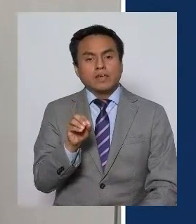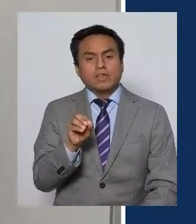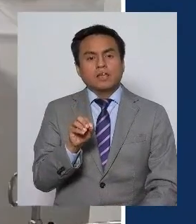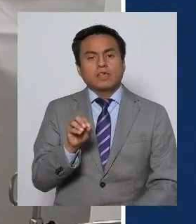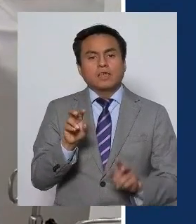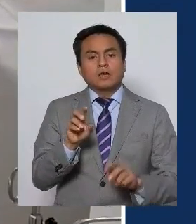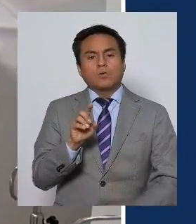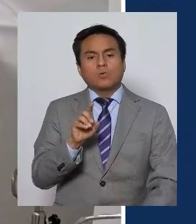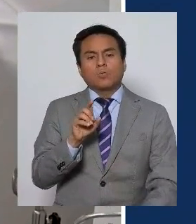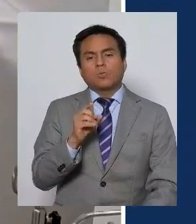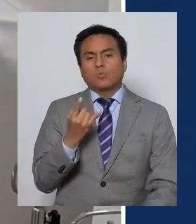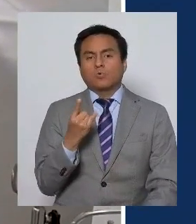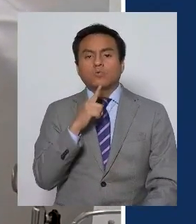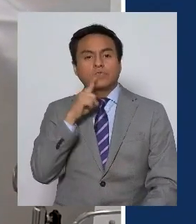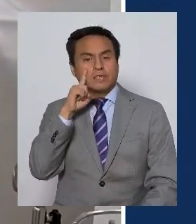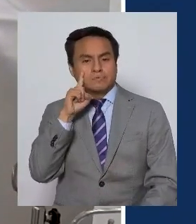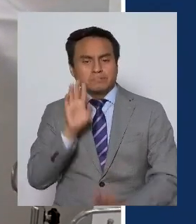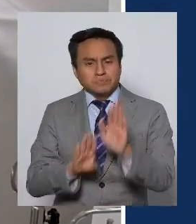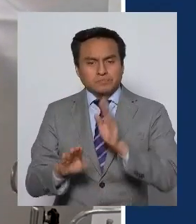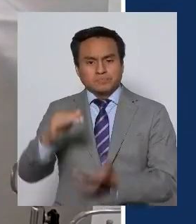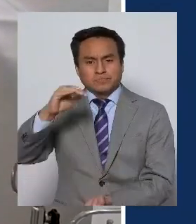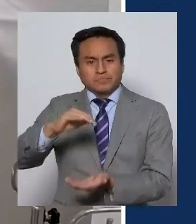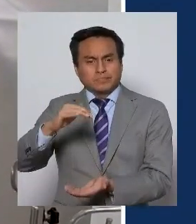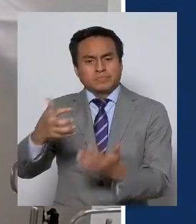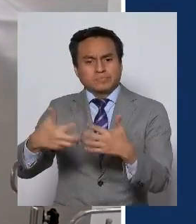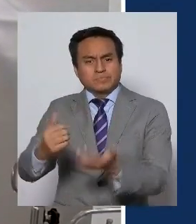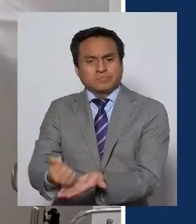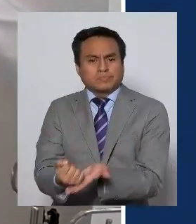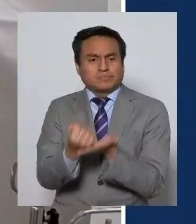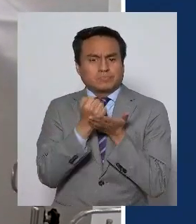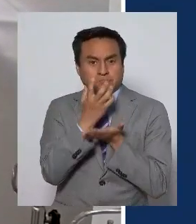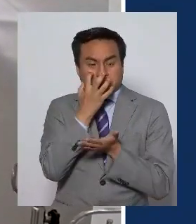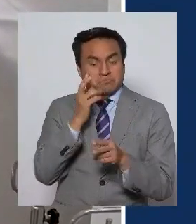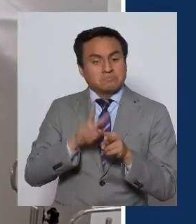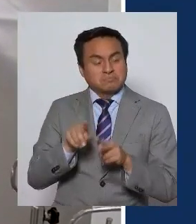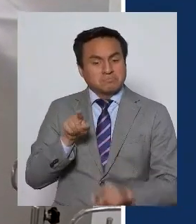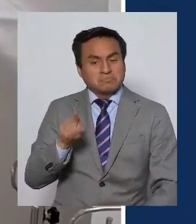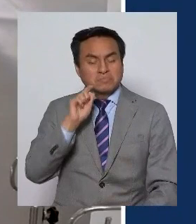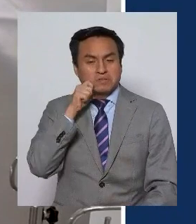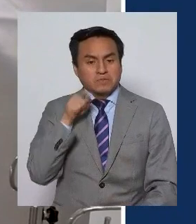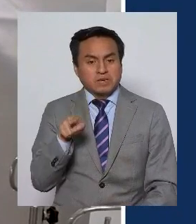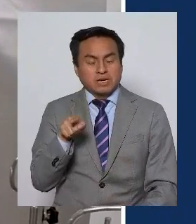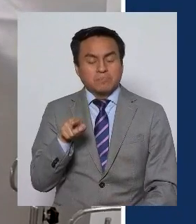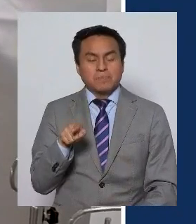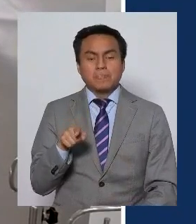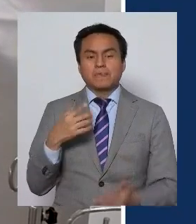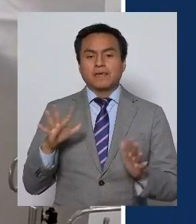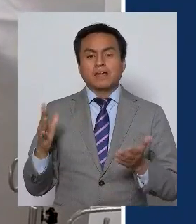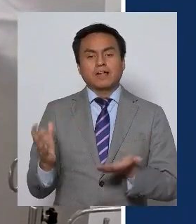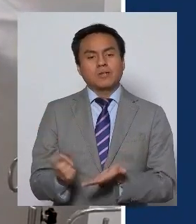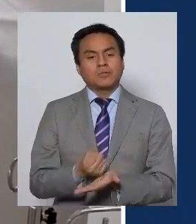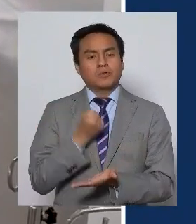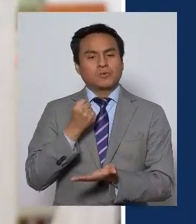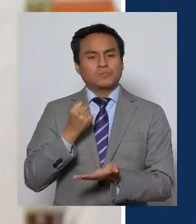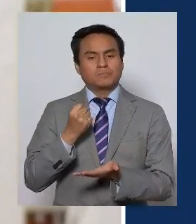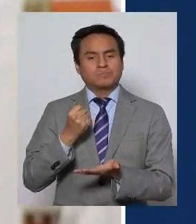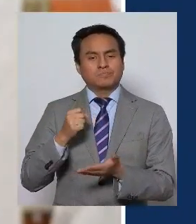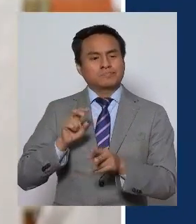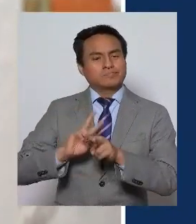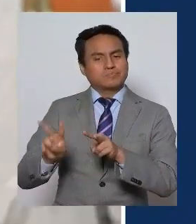nuevas de tratamiento intensivo con ventilación mecánica al día de hoy, y en realidad ha logrado